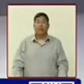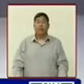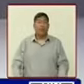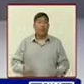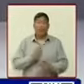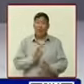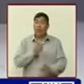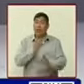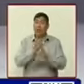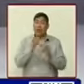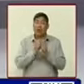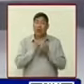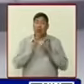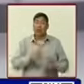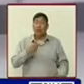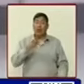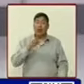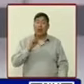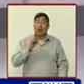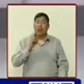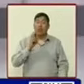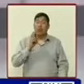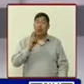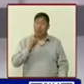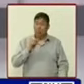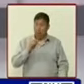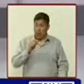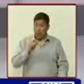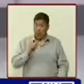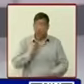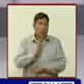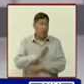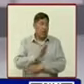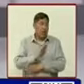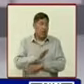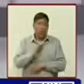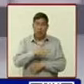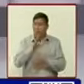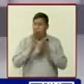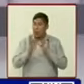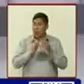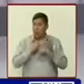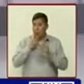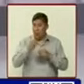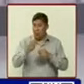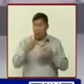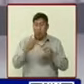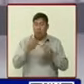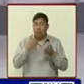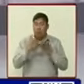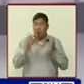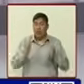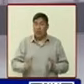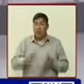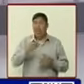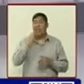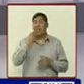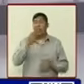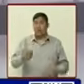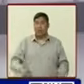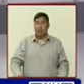Y precisamente nuestra compañera Giovanna Cárdenas llegó en horas de la tarde al lugar, conversó con algunos vecinos que están alarmados. Esto fue lo que les